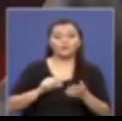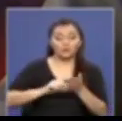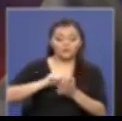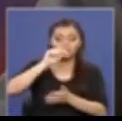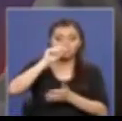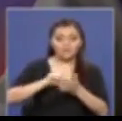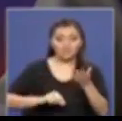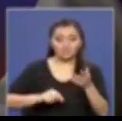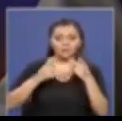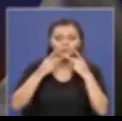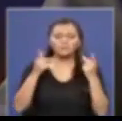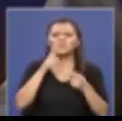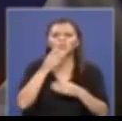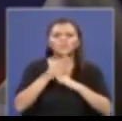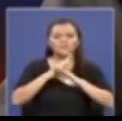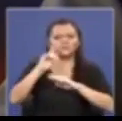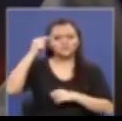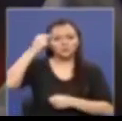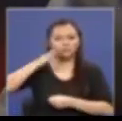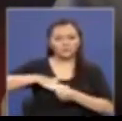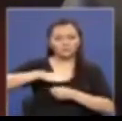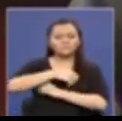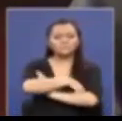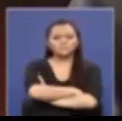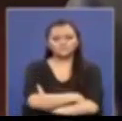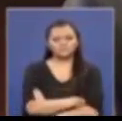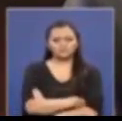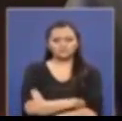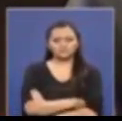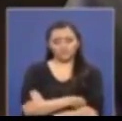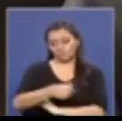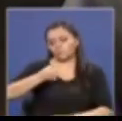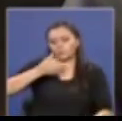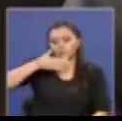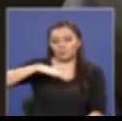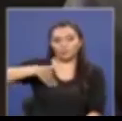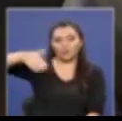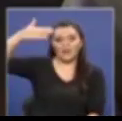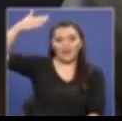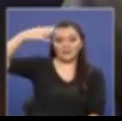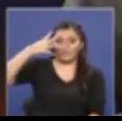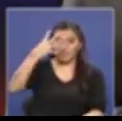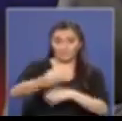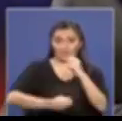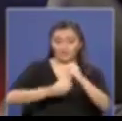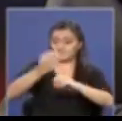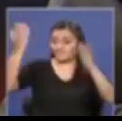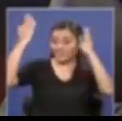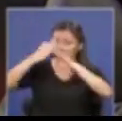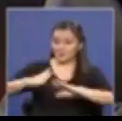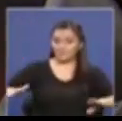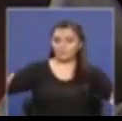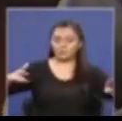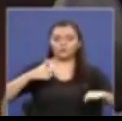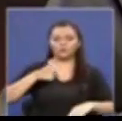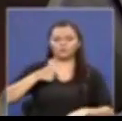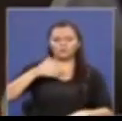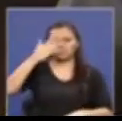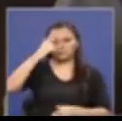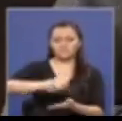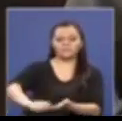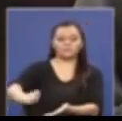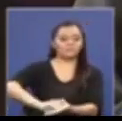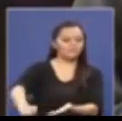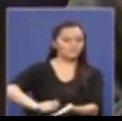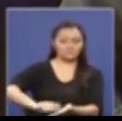contratación, ¿quién defendía al Estado? ¿Por qué yo, como alcalde, me voy en 4 años, por qué me voy a ganar enemigos, le cedo en